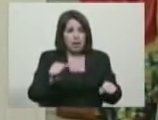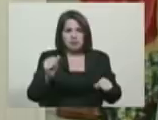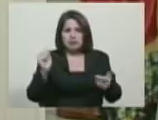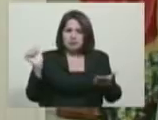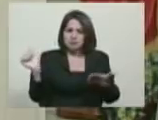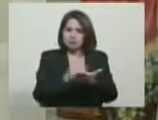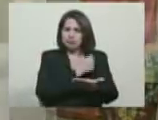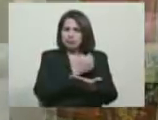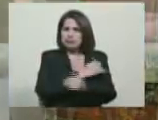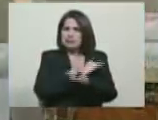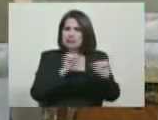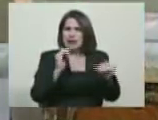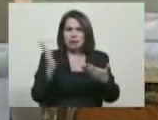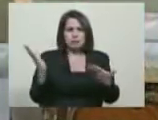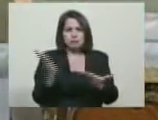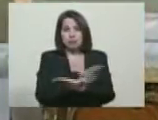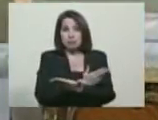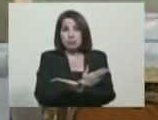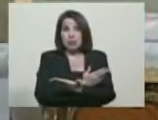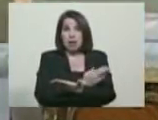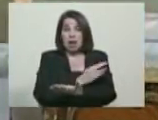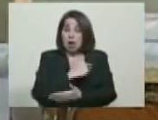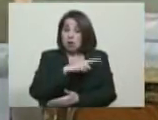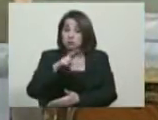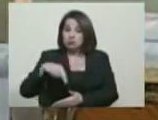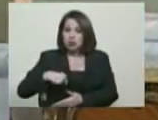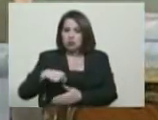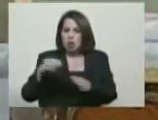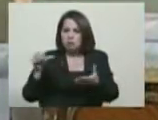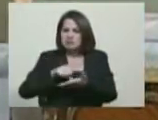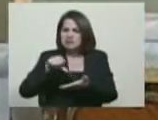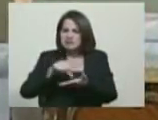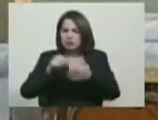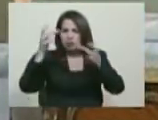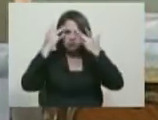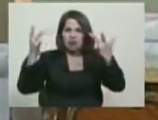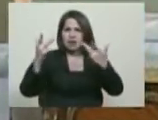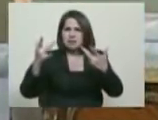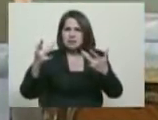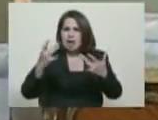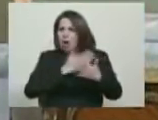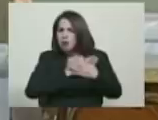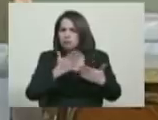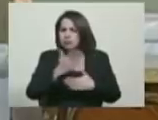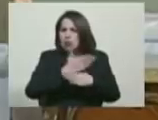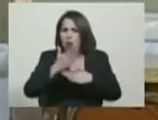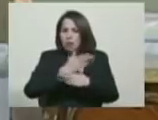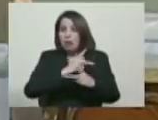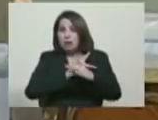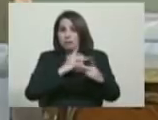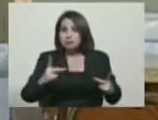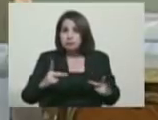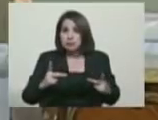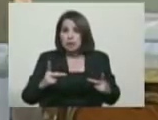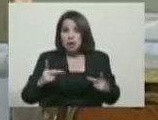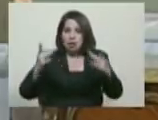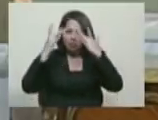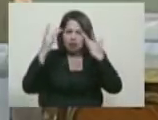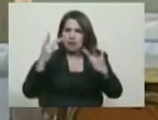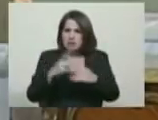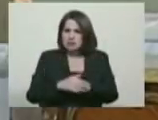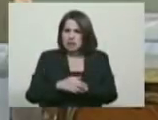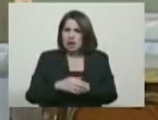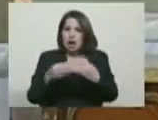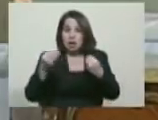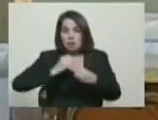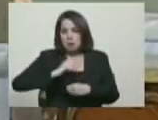Aquí, nuestro centro de inteligencia también colabora con la presidencia de nuestro centro de inteligencia. Va a colaborar con